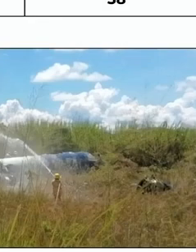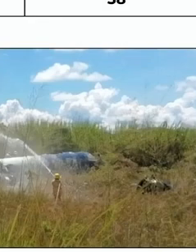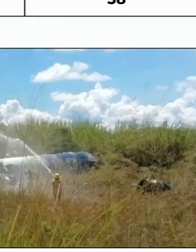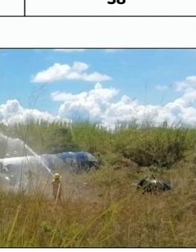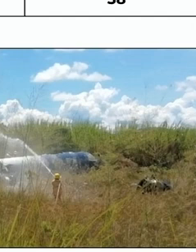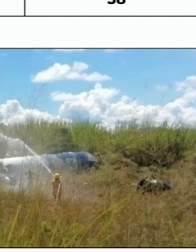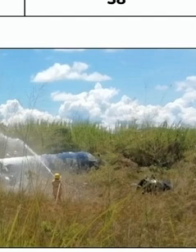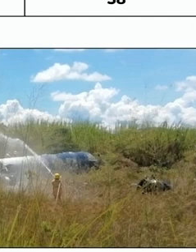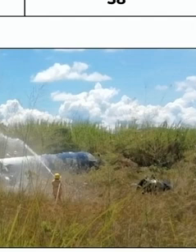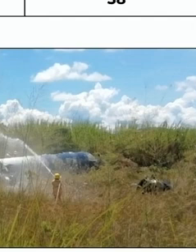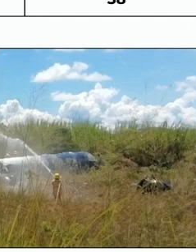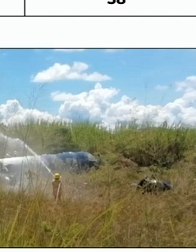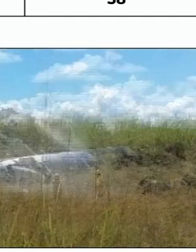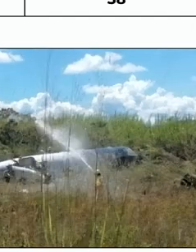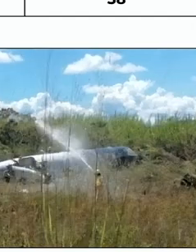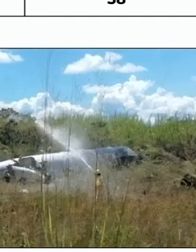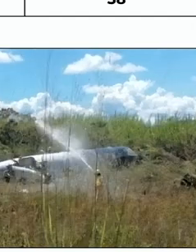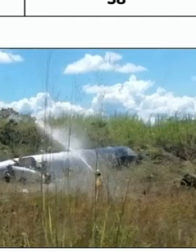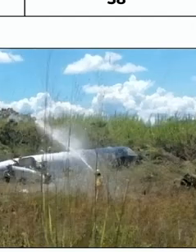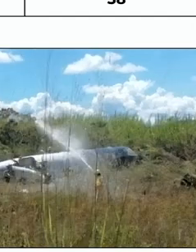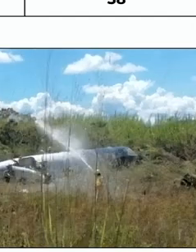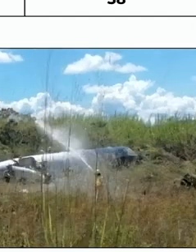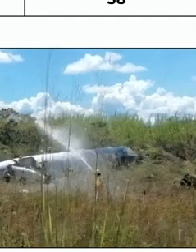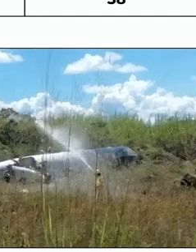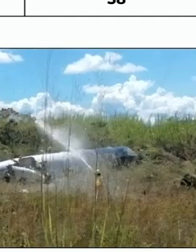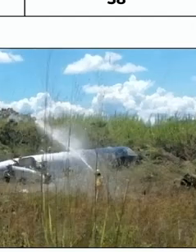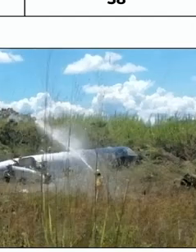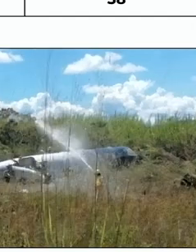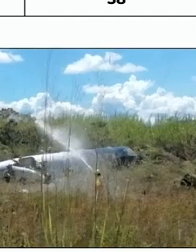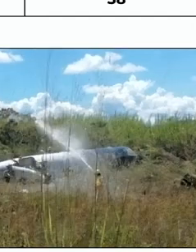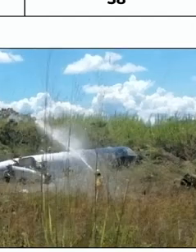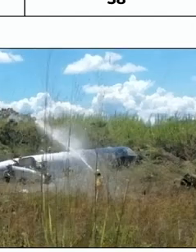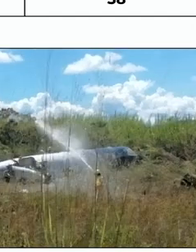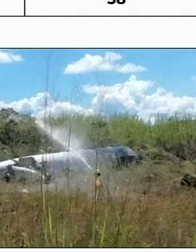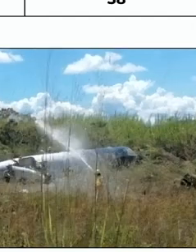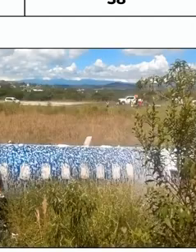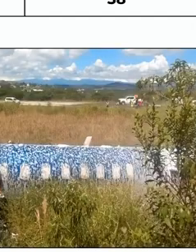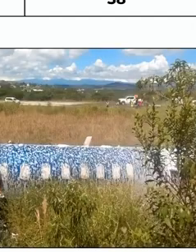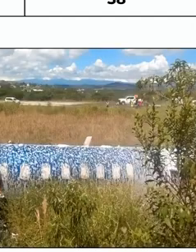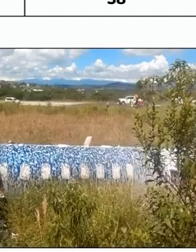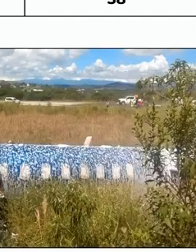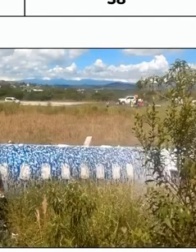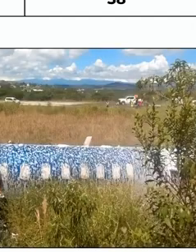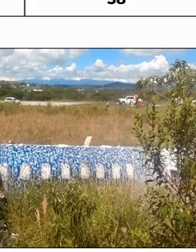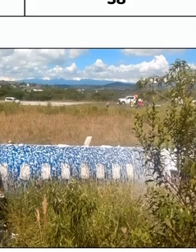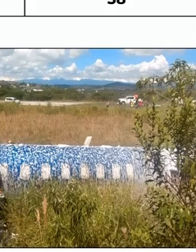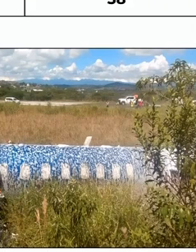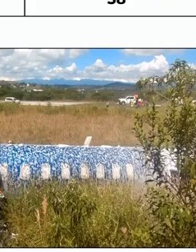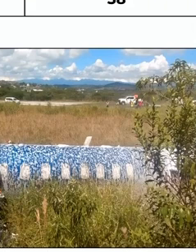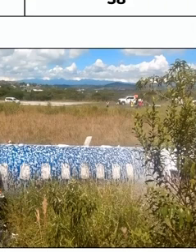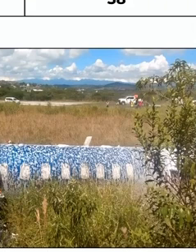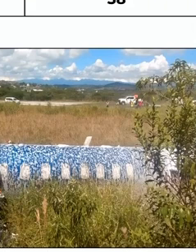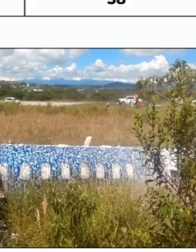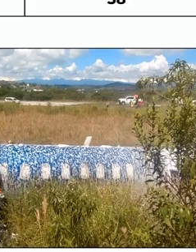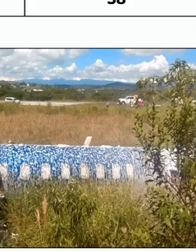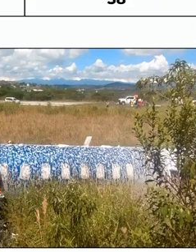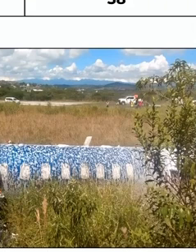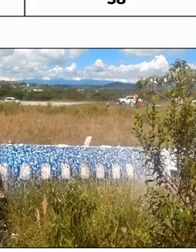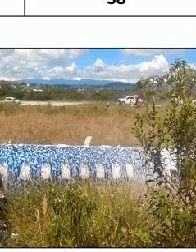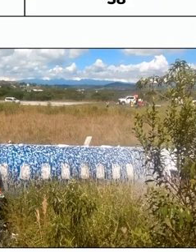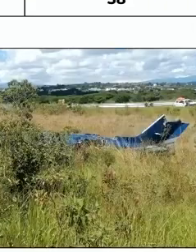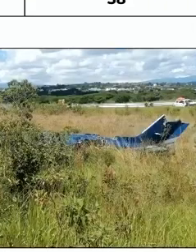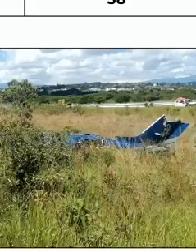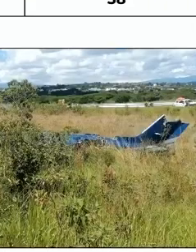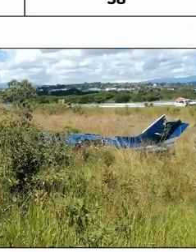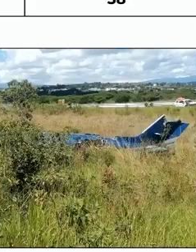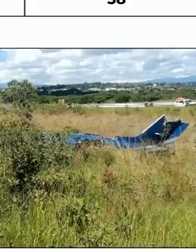de búsqueda y rescate, una en Veracruz y otra aquí en el puerto. Estas son las actividades que se han llevado, las evacuaciones médicas